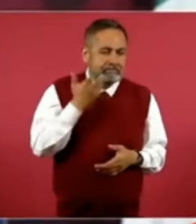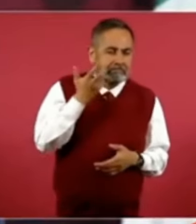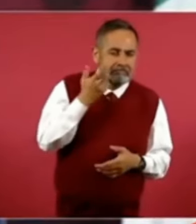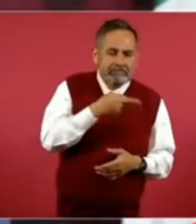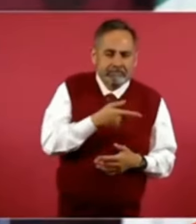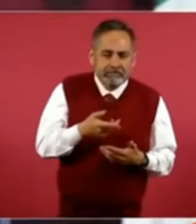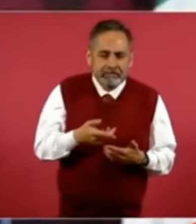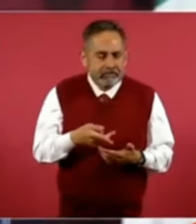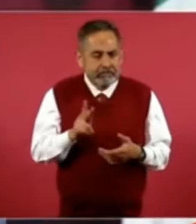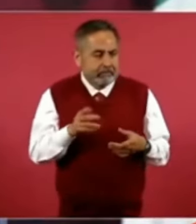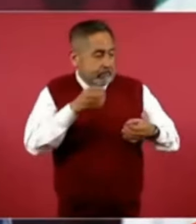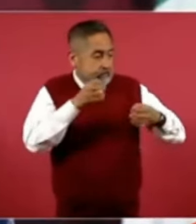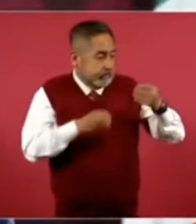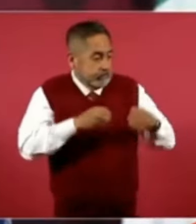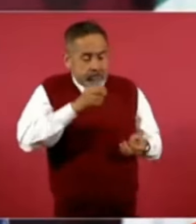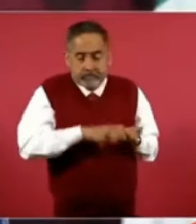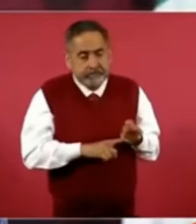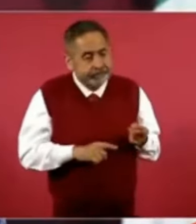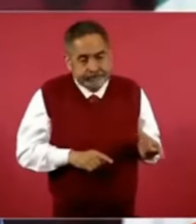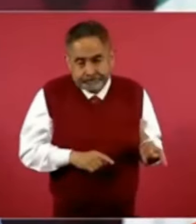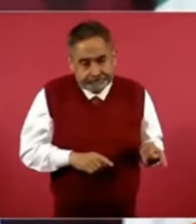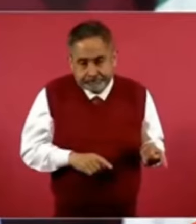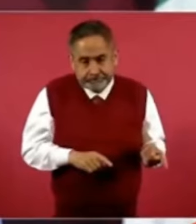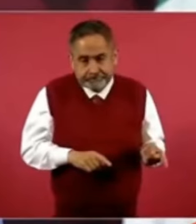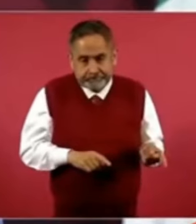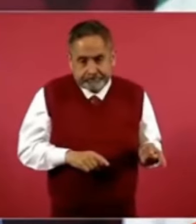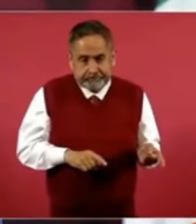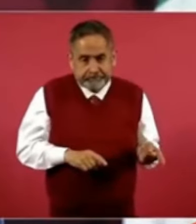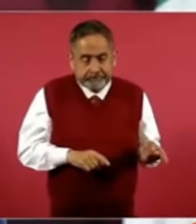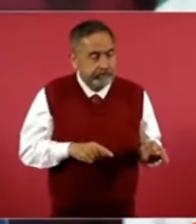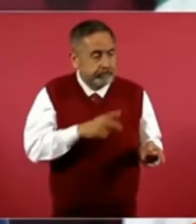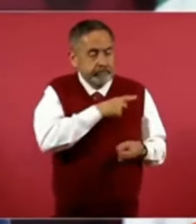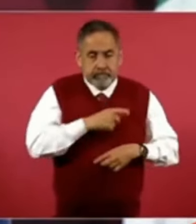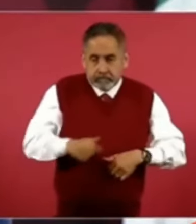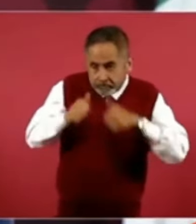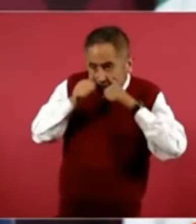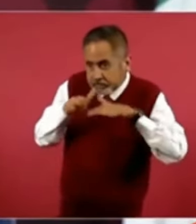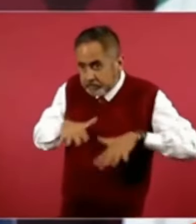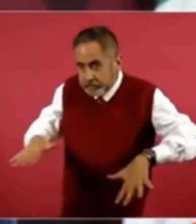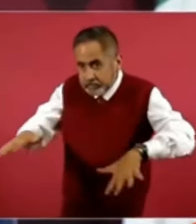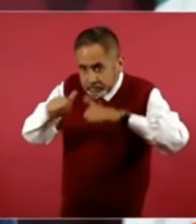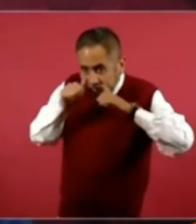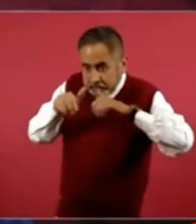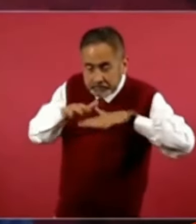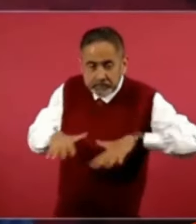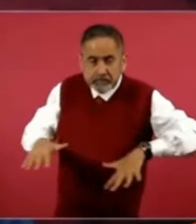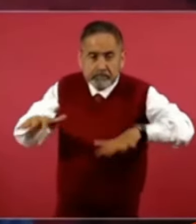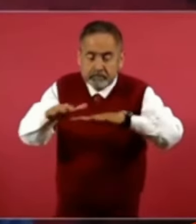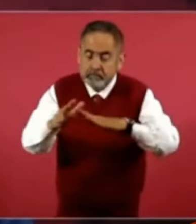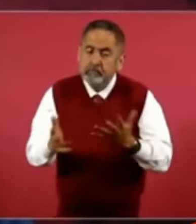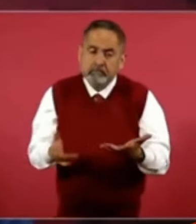pero un juez tiene que atender a todos,